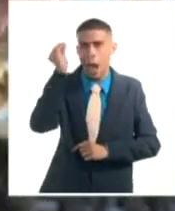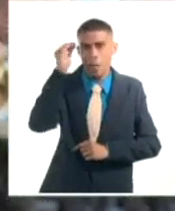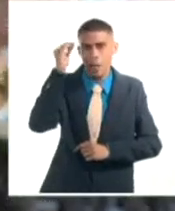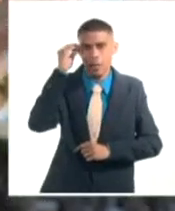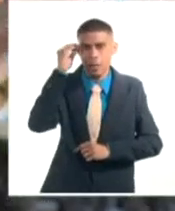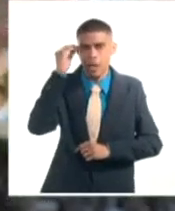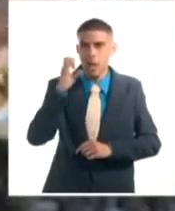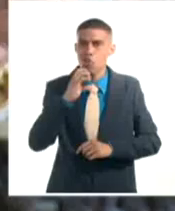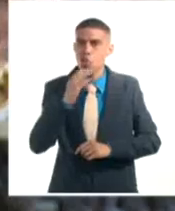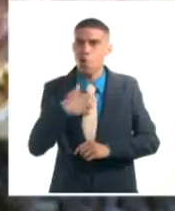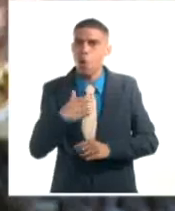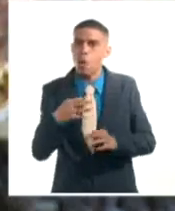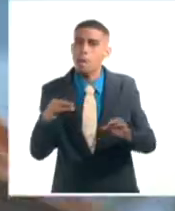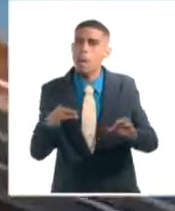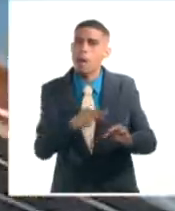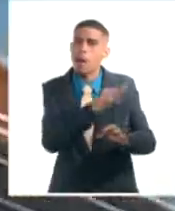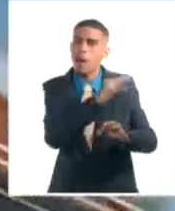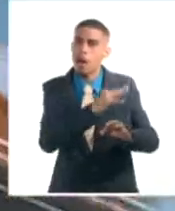compartir experiencias.